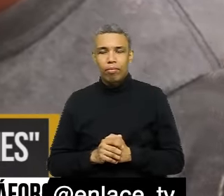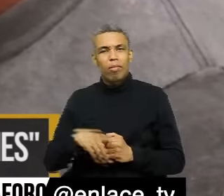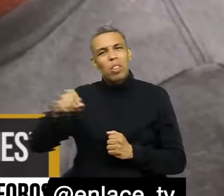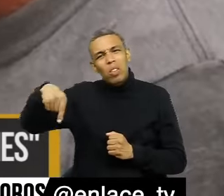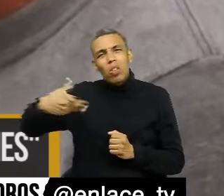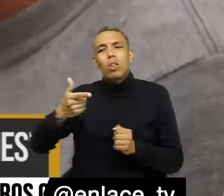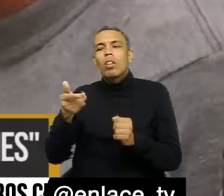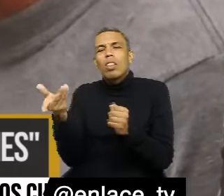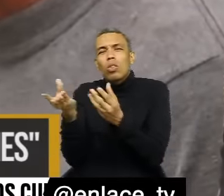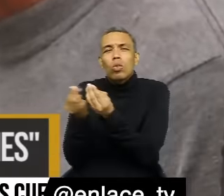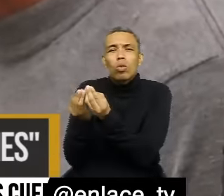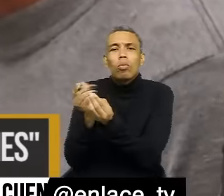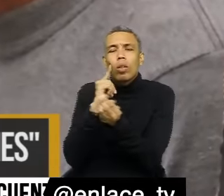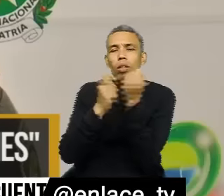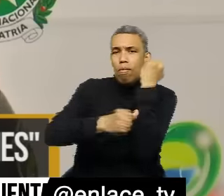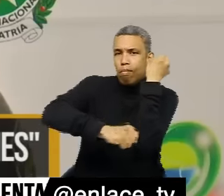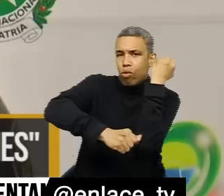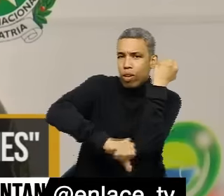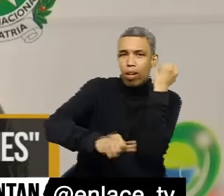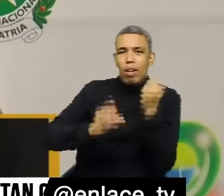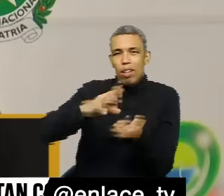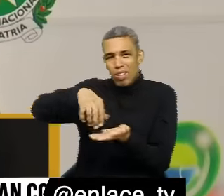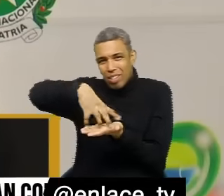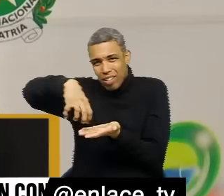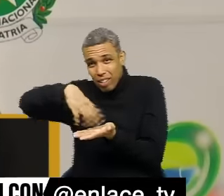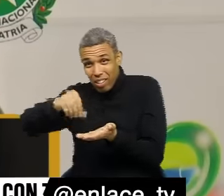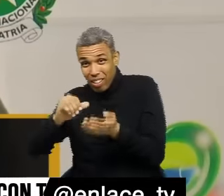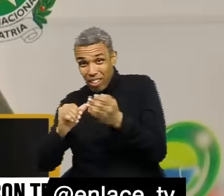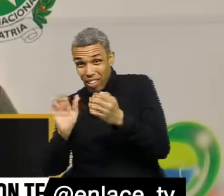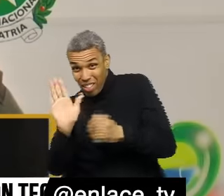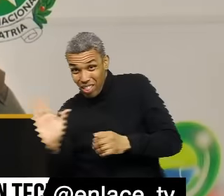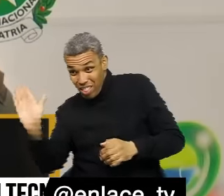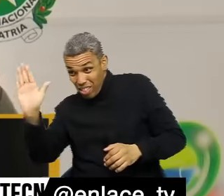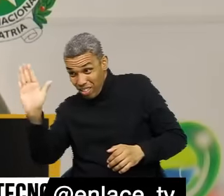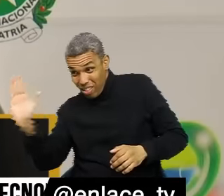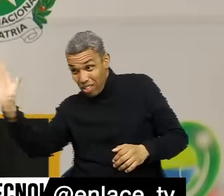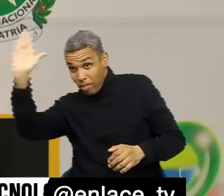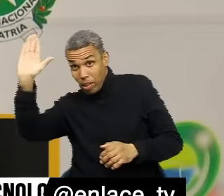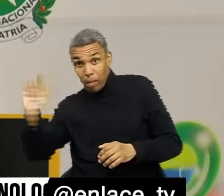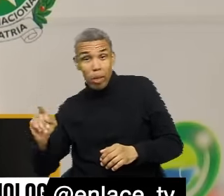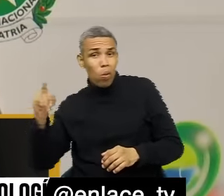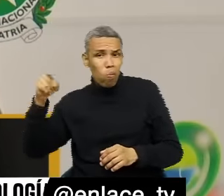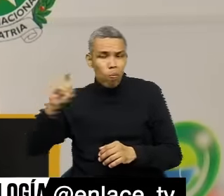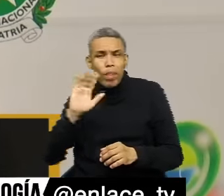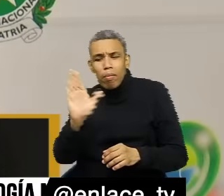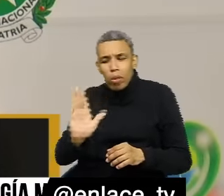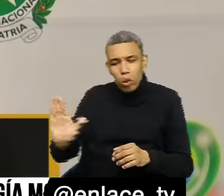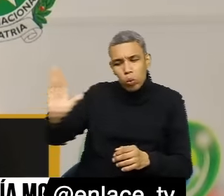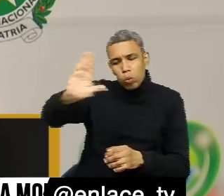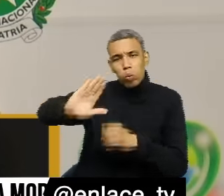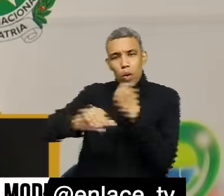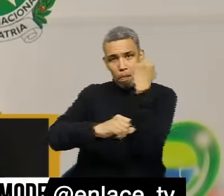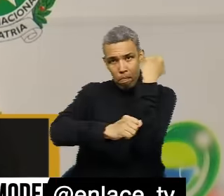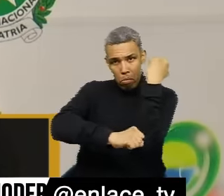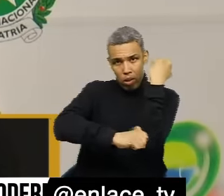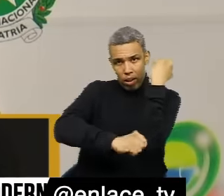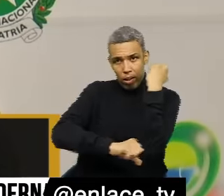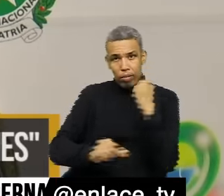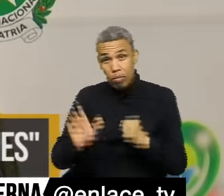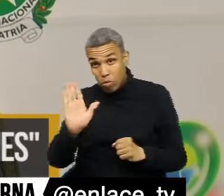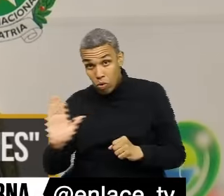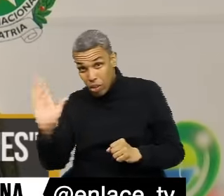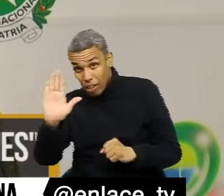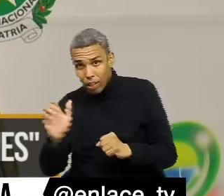los departamentos de Boyacá y Santander. En el sector de Puerto Boyacá, área urbana y rural, se logró capturar